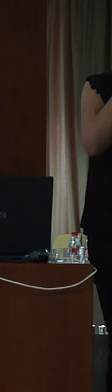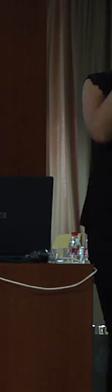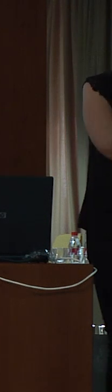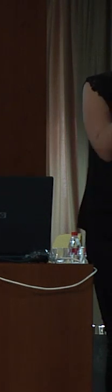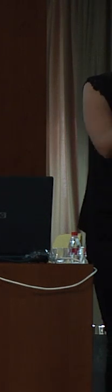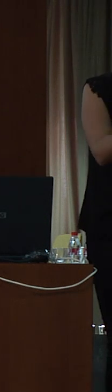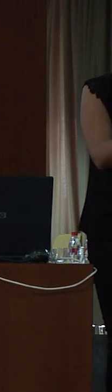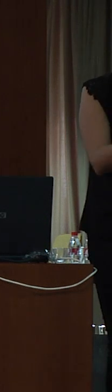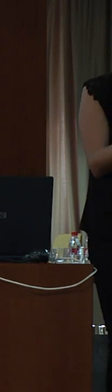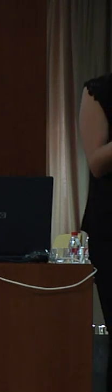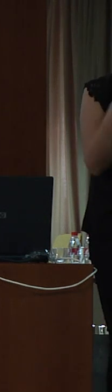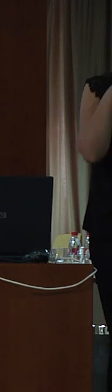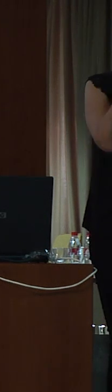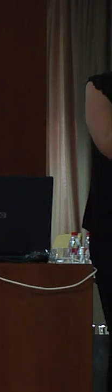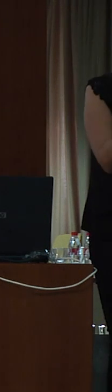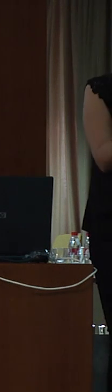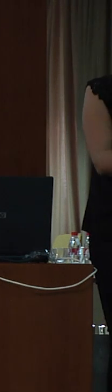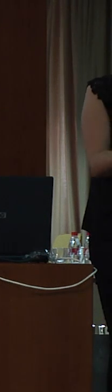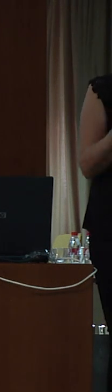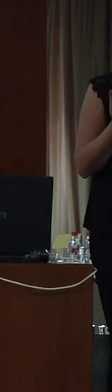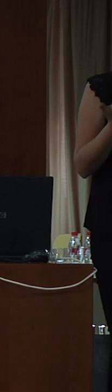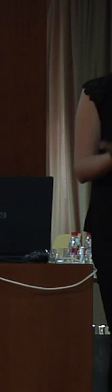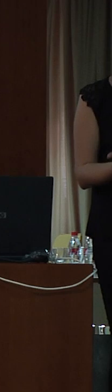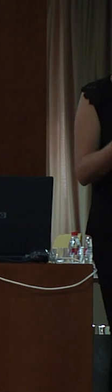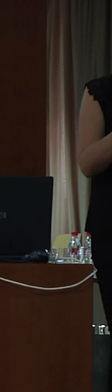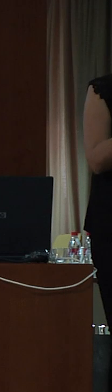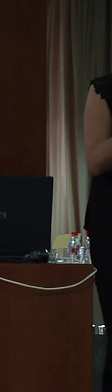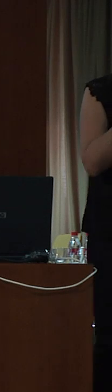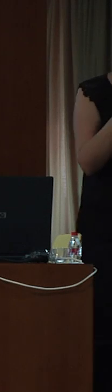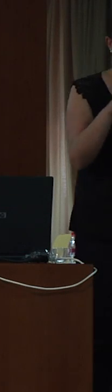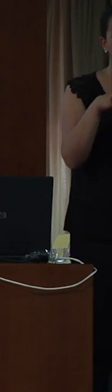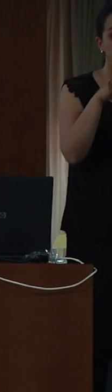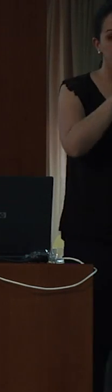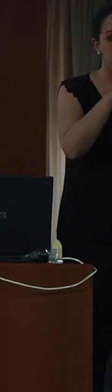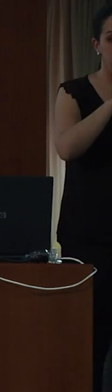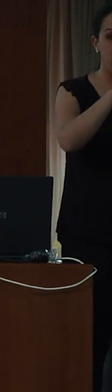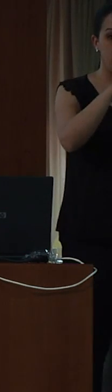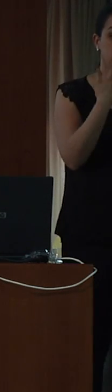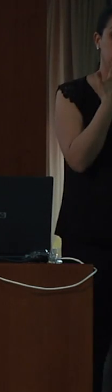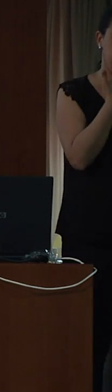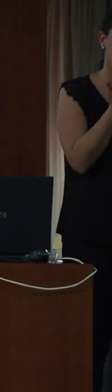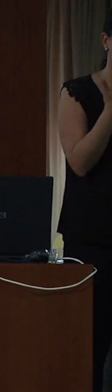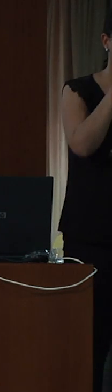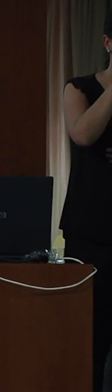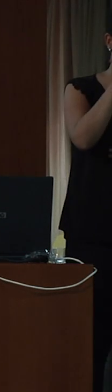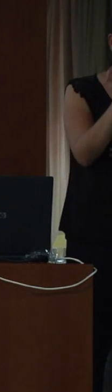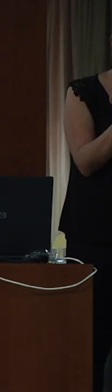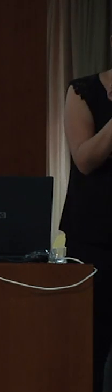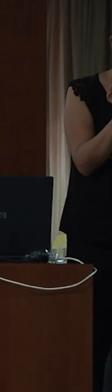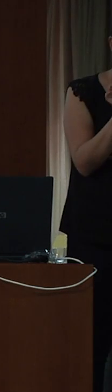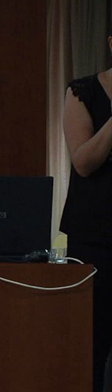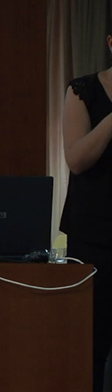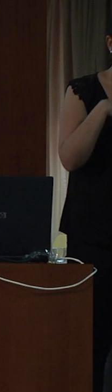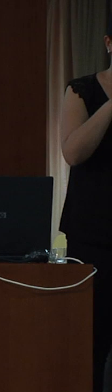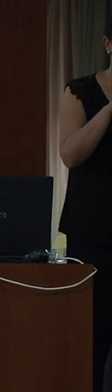con control médico. Pero sí, en otras enfermedades que todavía son más, como la esclerosis lateral amiotrófica, la ELA, se